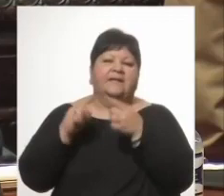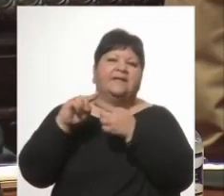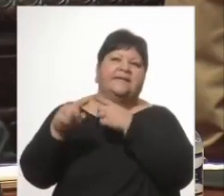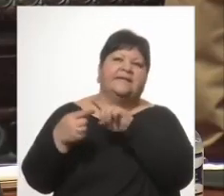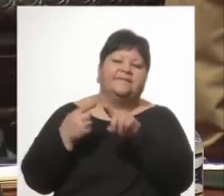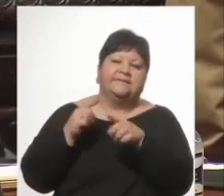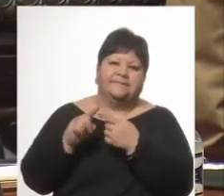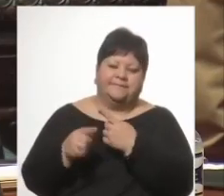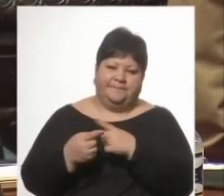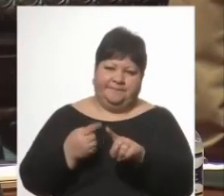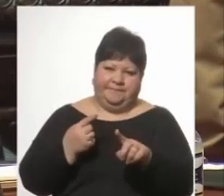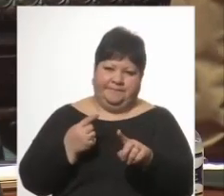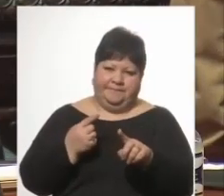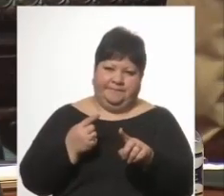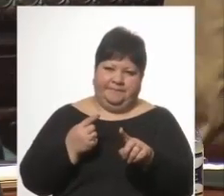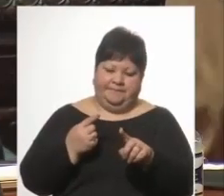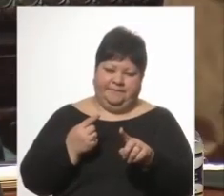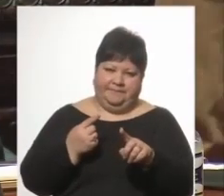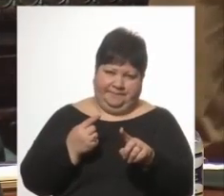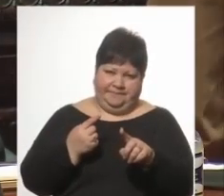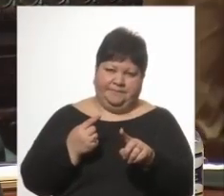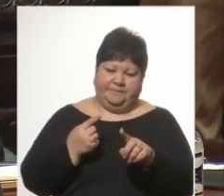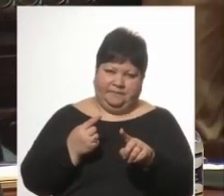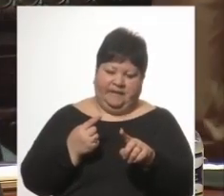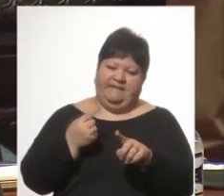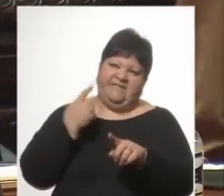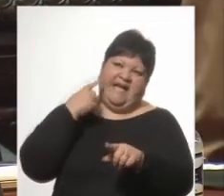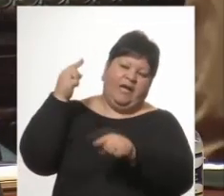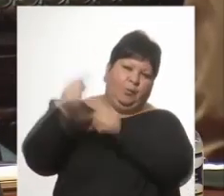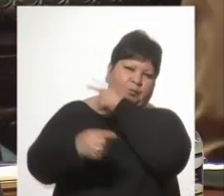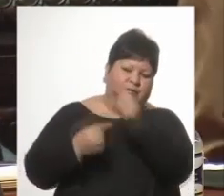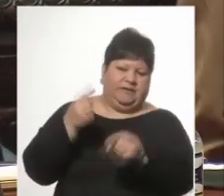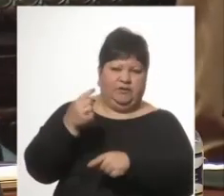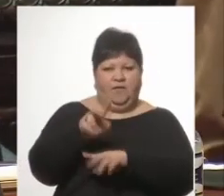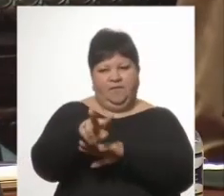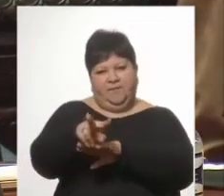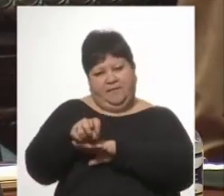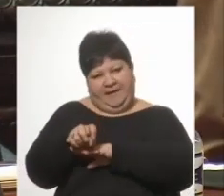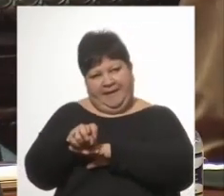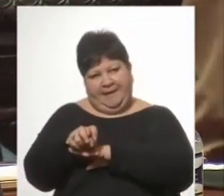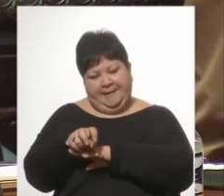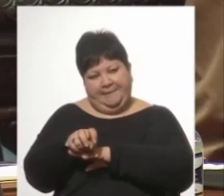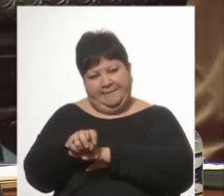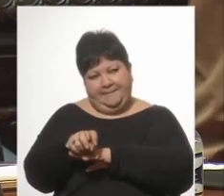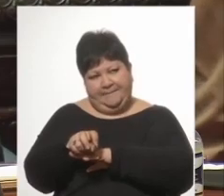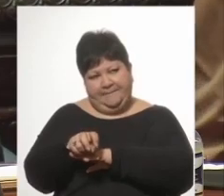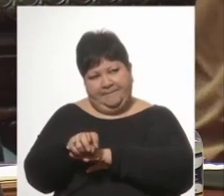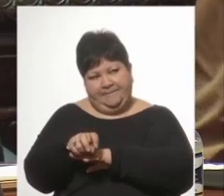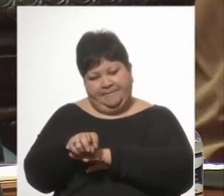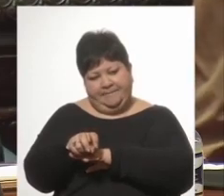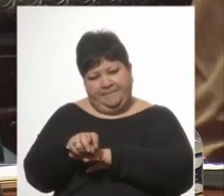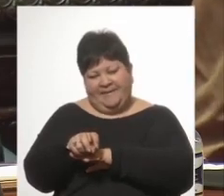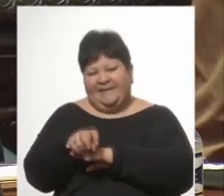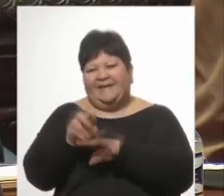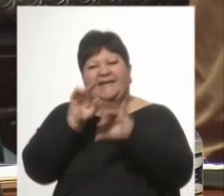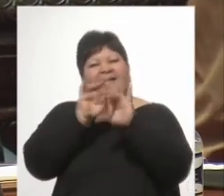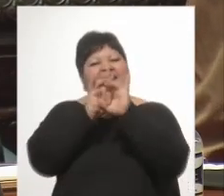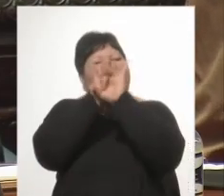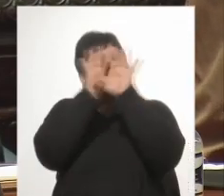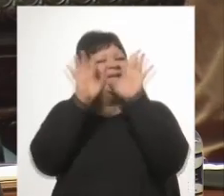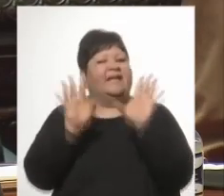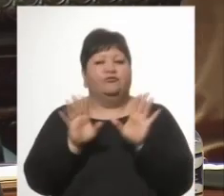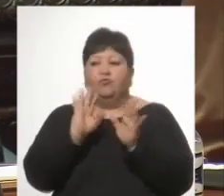Referente a la acusación del fiscal, más allá de que es claro que no